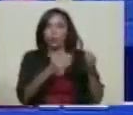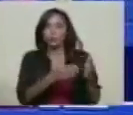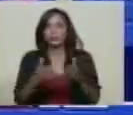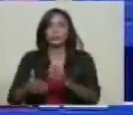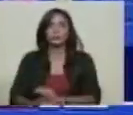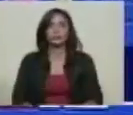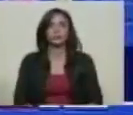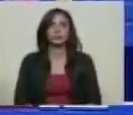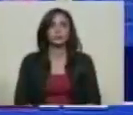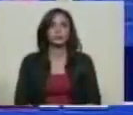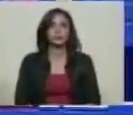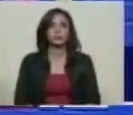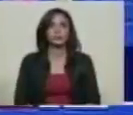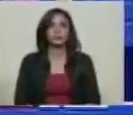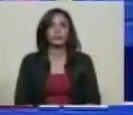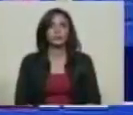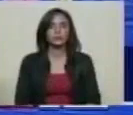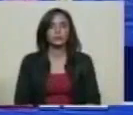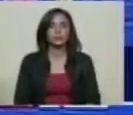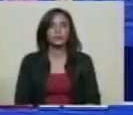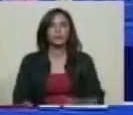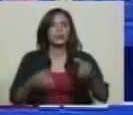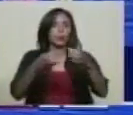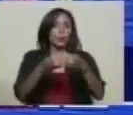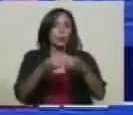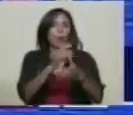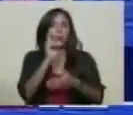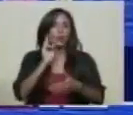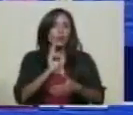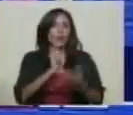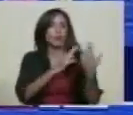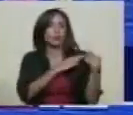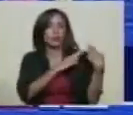el Comando Central Bolivariano.